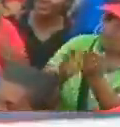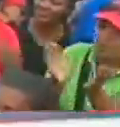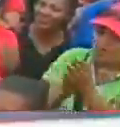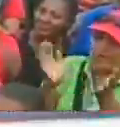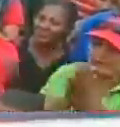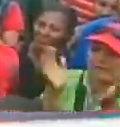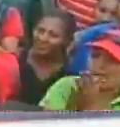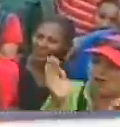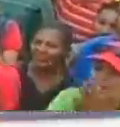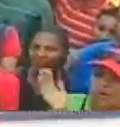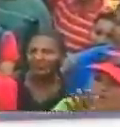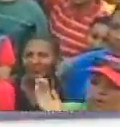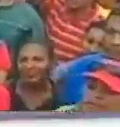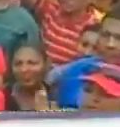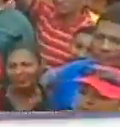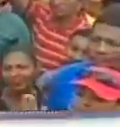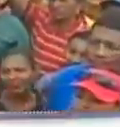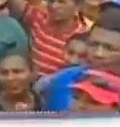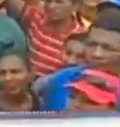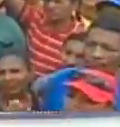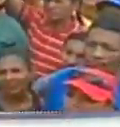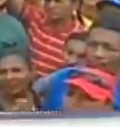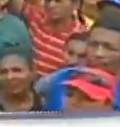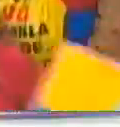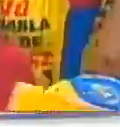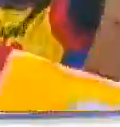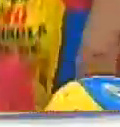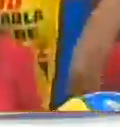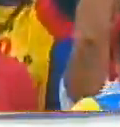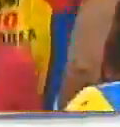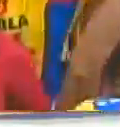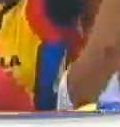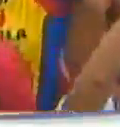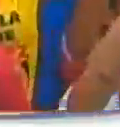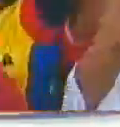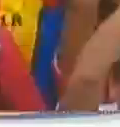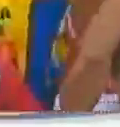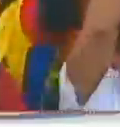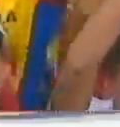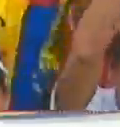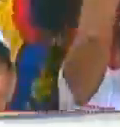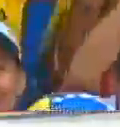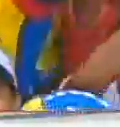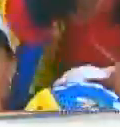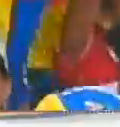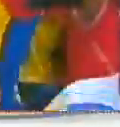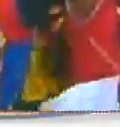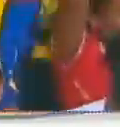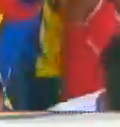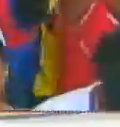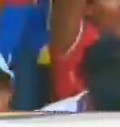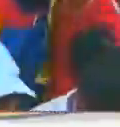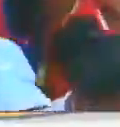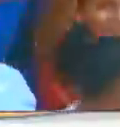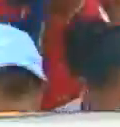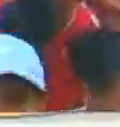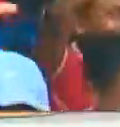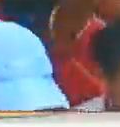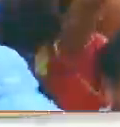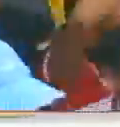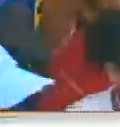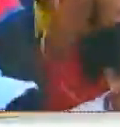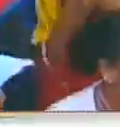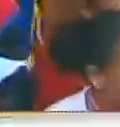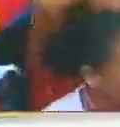Apure. Está la comuna. Están los consejos comunales. Por supuesto, está